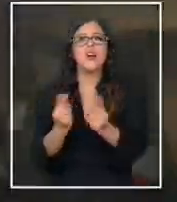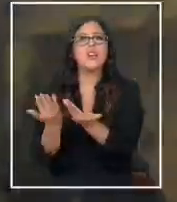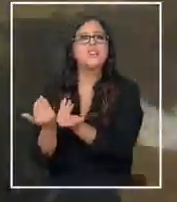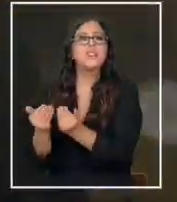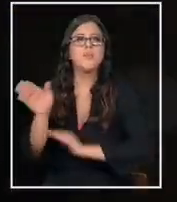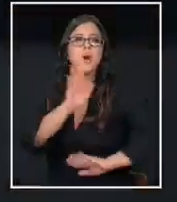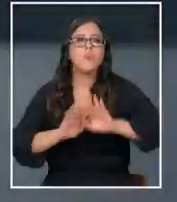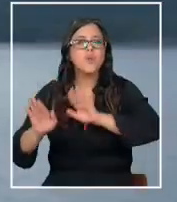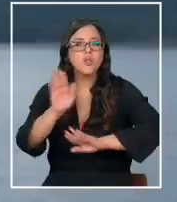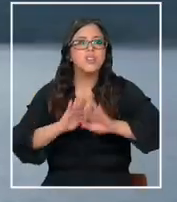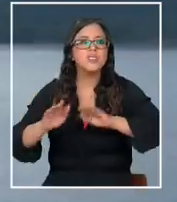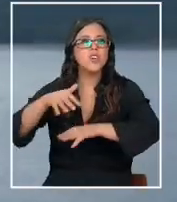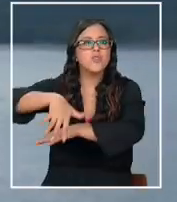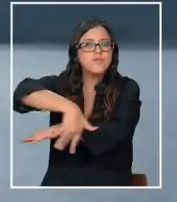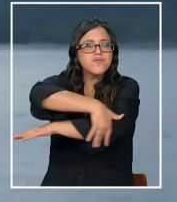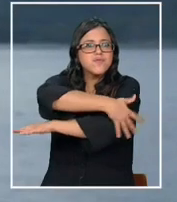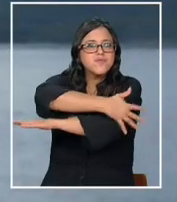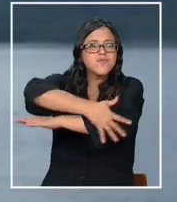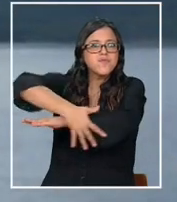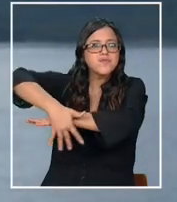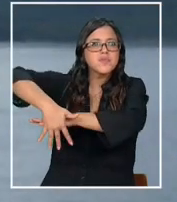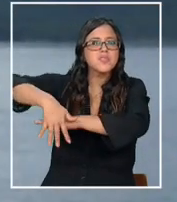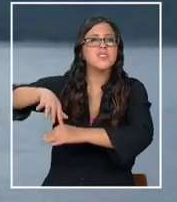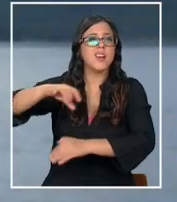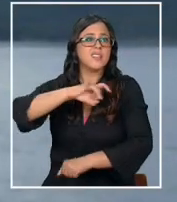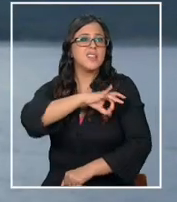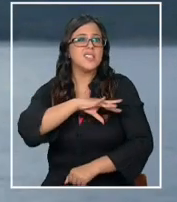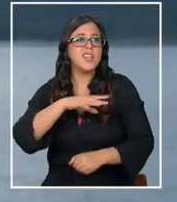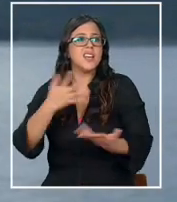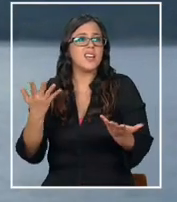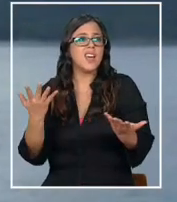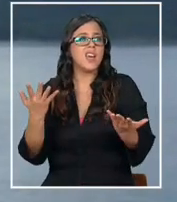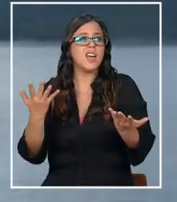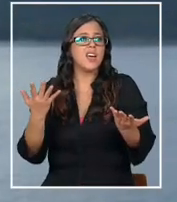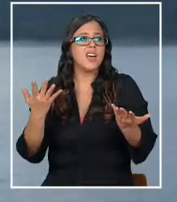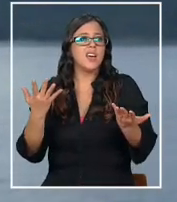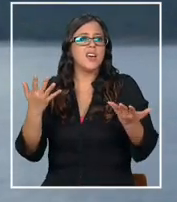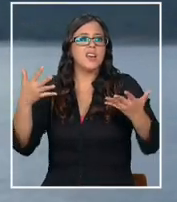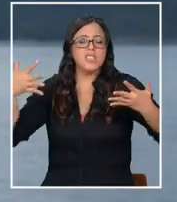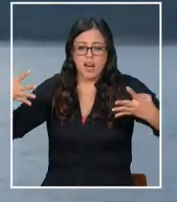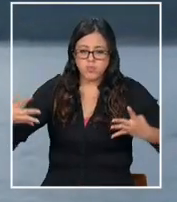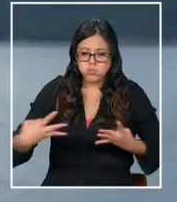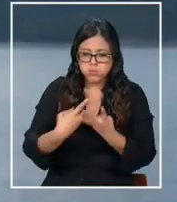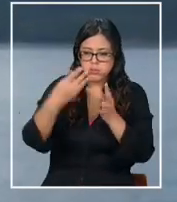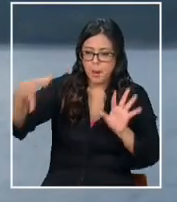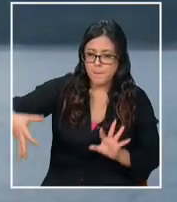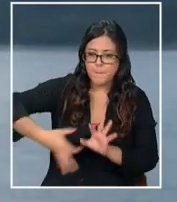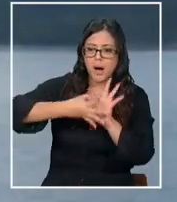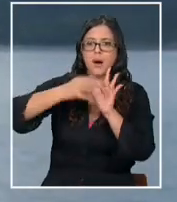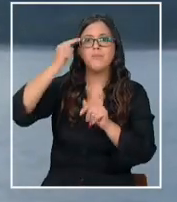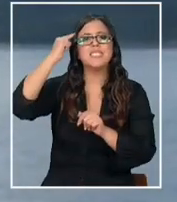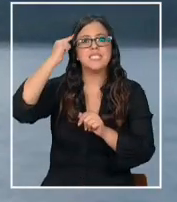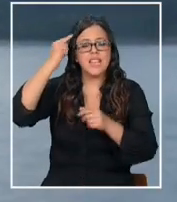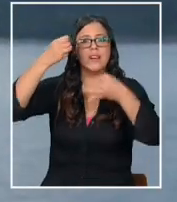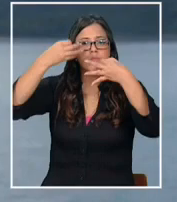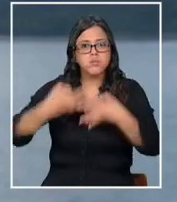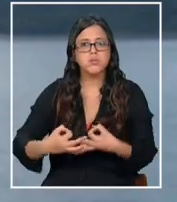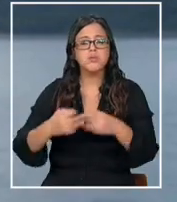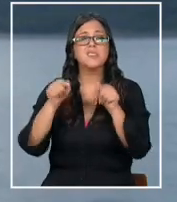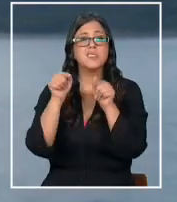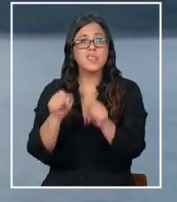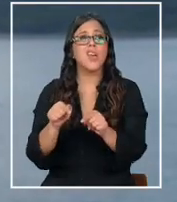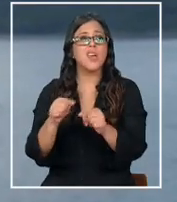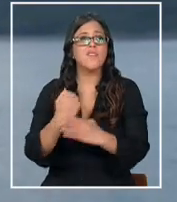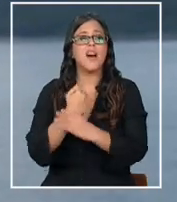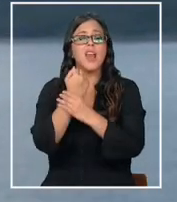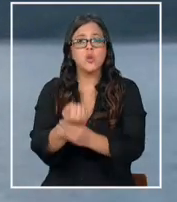Requerimos una protección costera en todas las costas de nuestro país con una red muy bien pensada ecológicamente que va a repercutir directamente